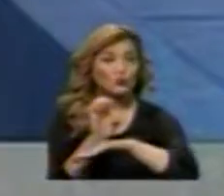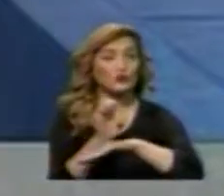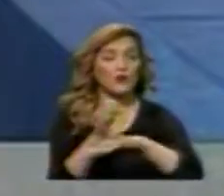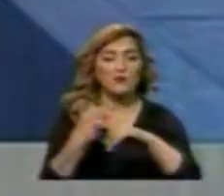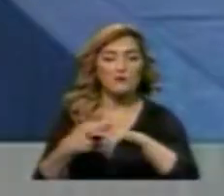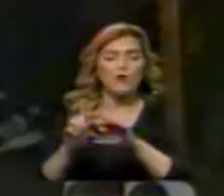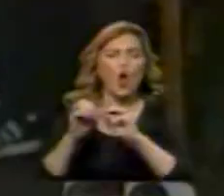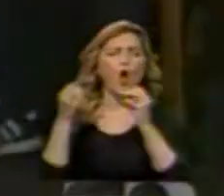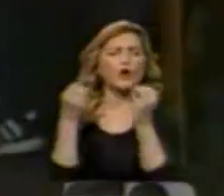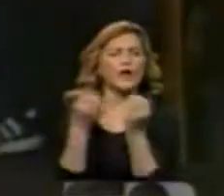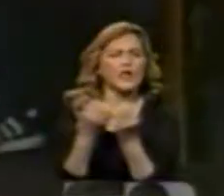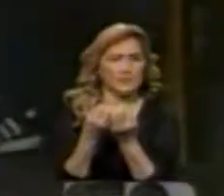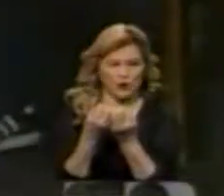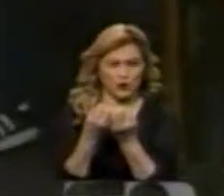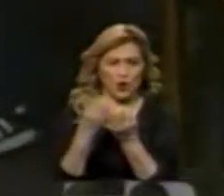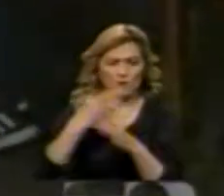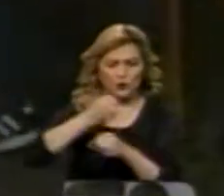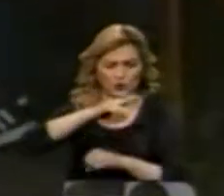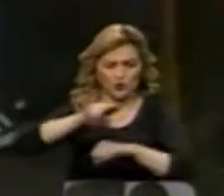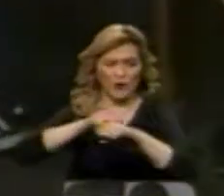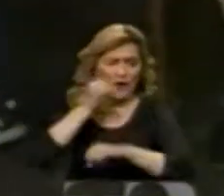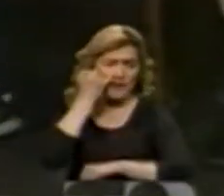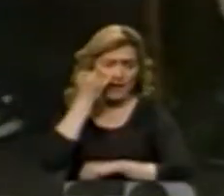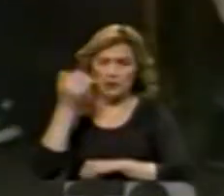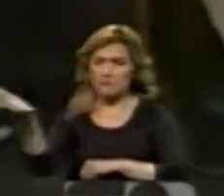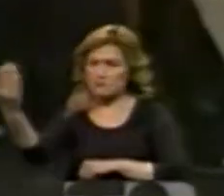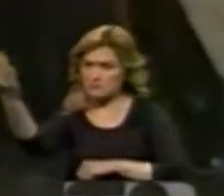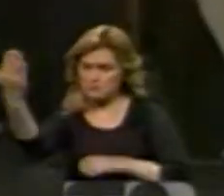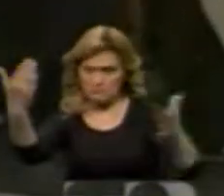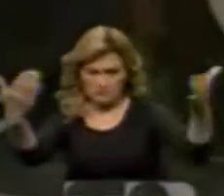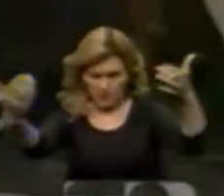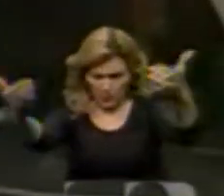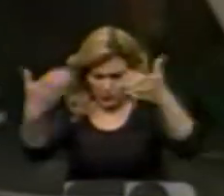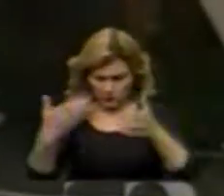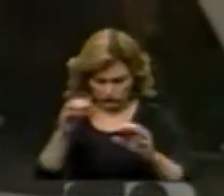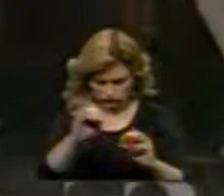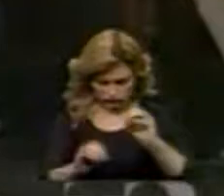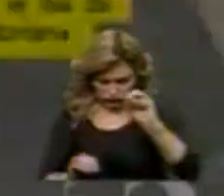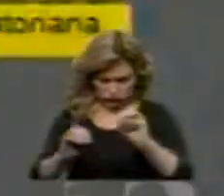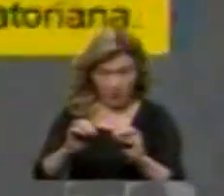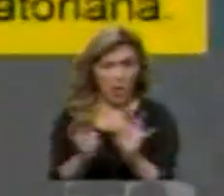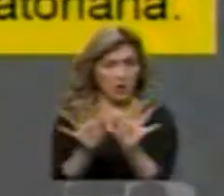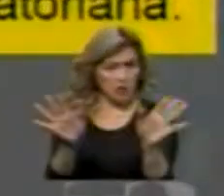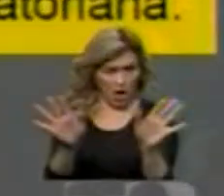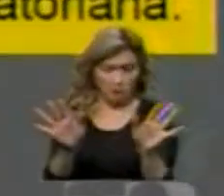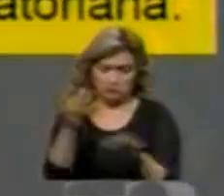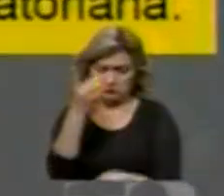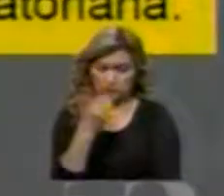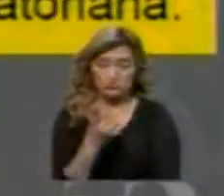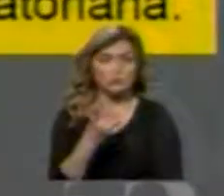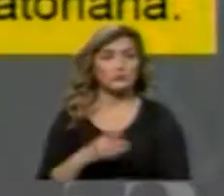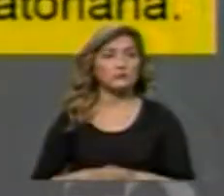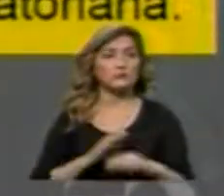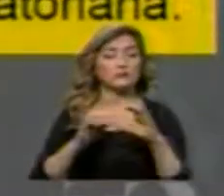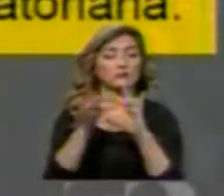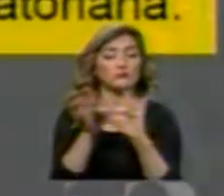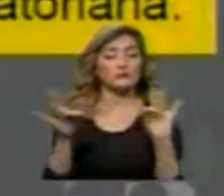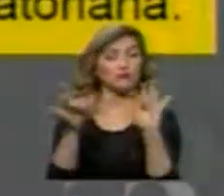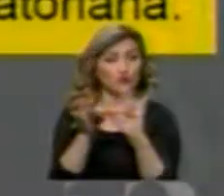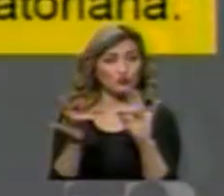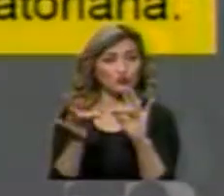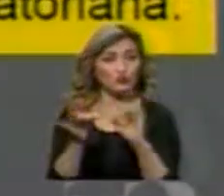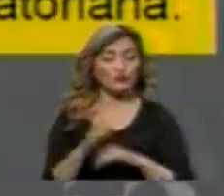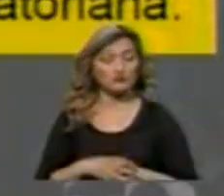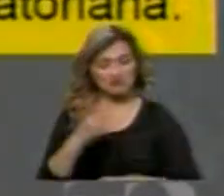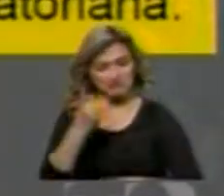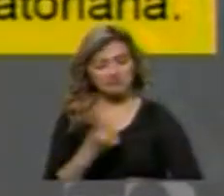distintas organizaciones, incluida la CONAIE, han recogido en lo que han denominado Parlamento Popular. Ratifica en el comunicado la predisposición